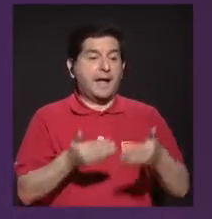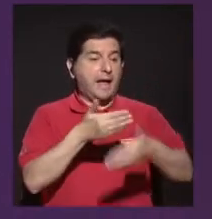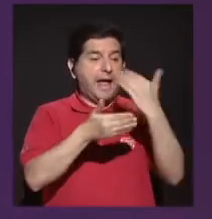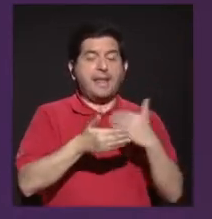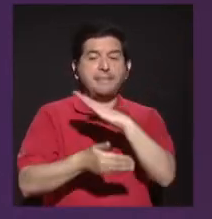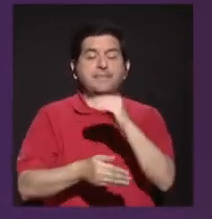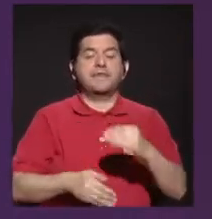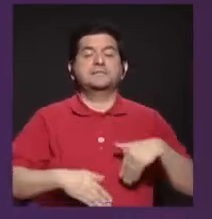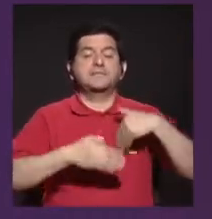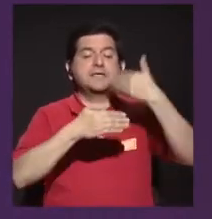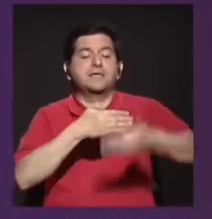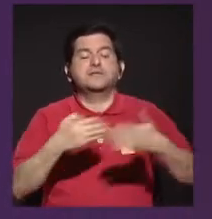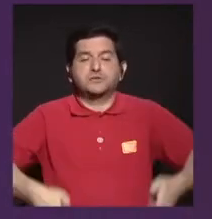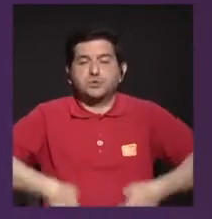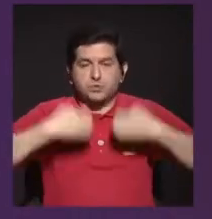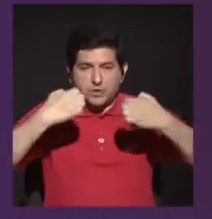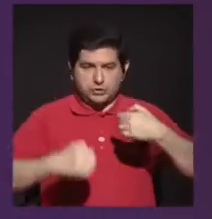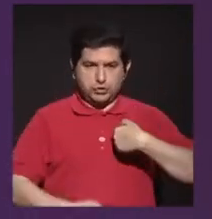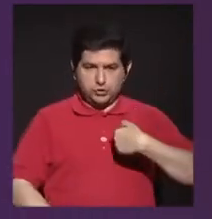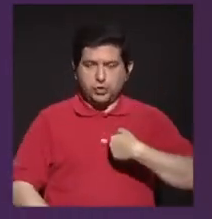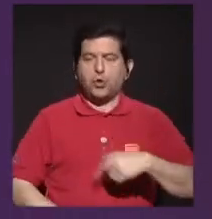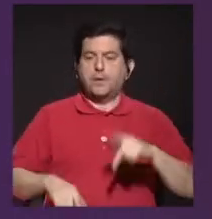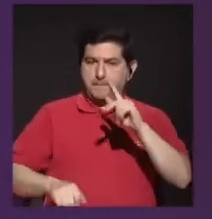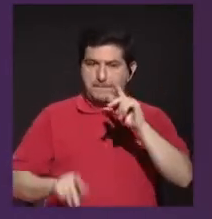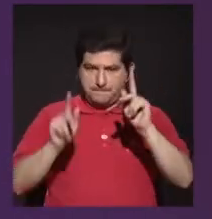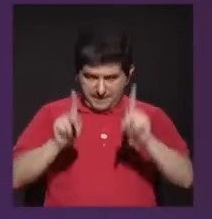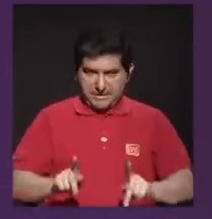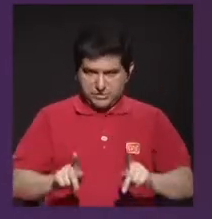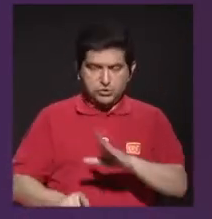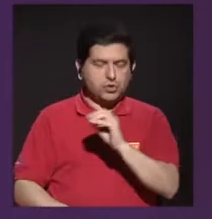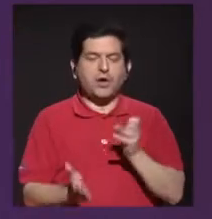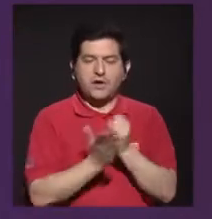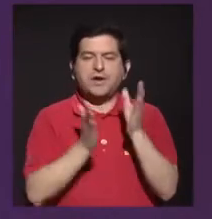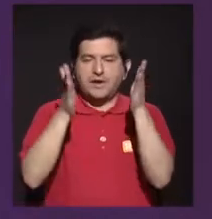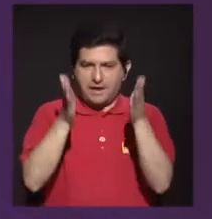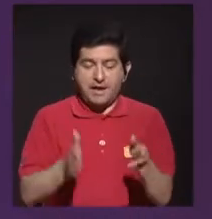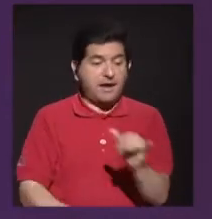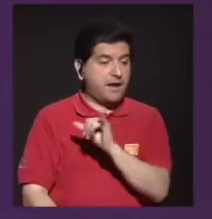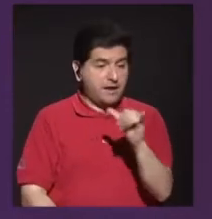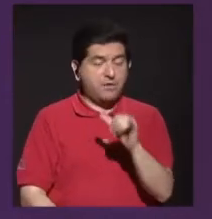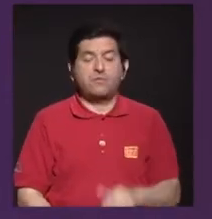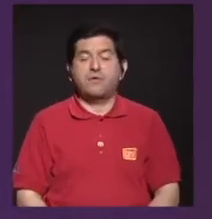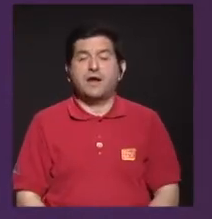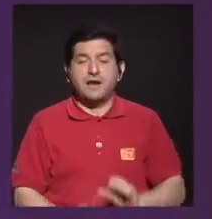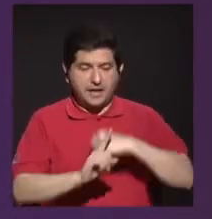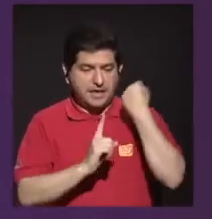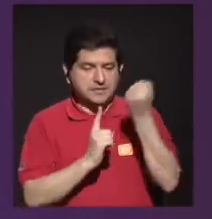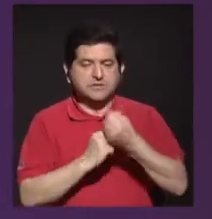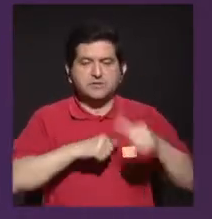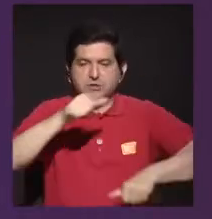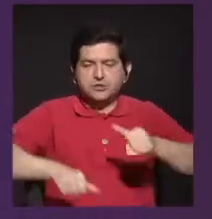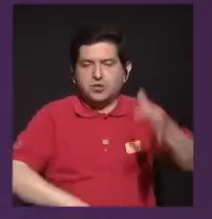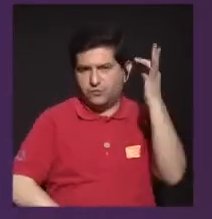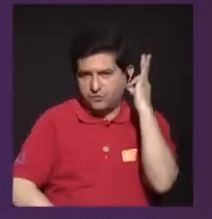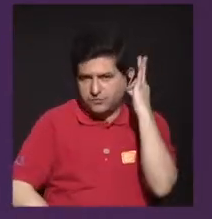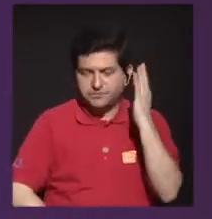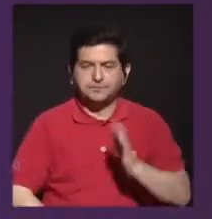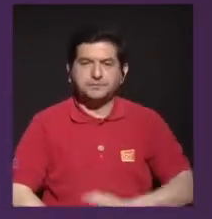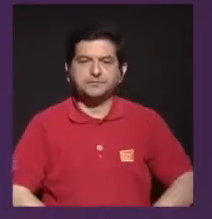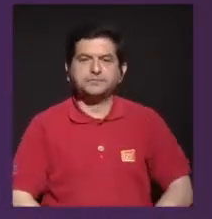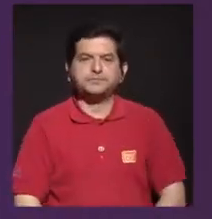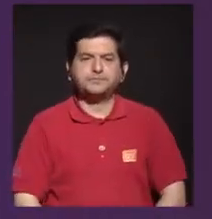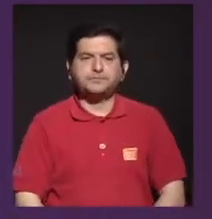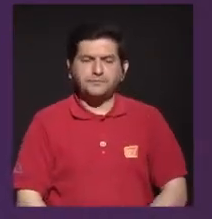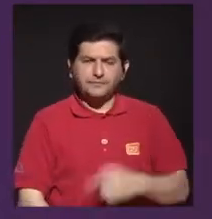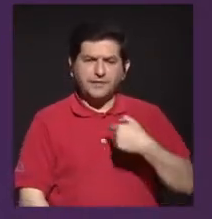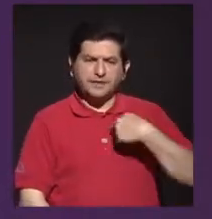después, un antes y un después como persona, un antes y un después como investigadora y también un antes y un después como feminista. Claro. Entonces, para